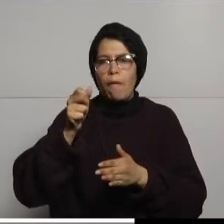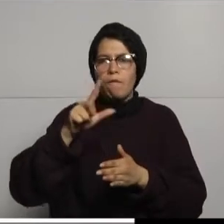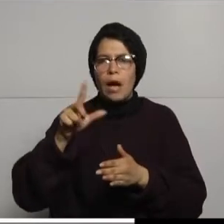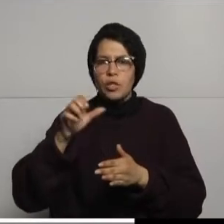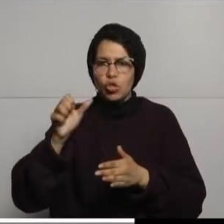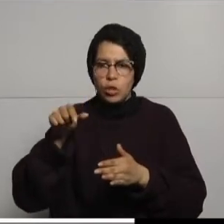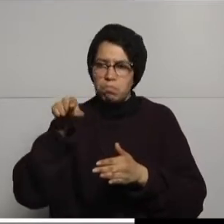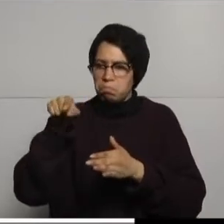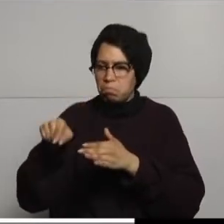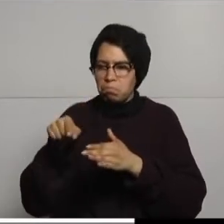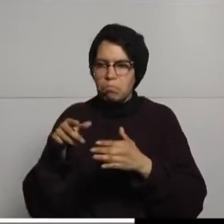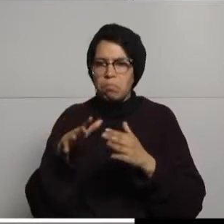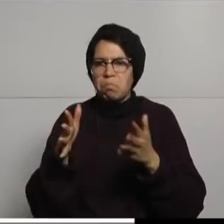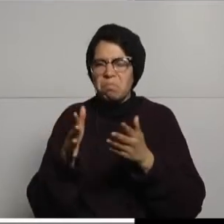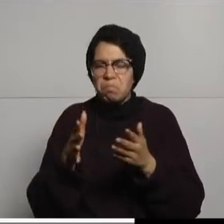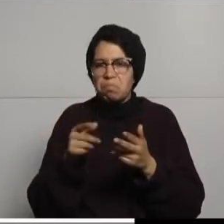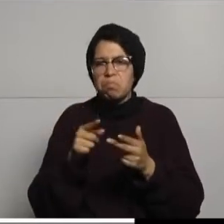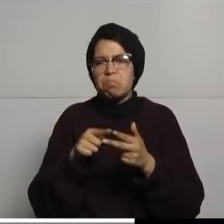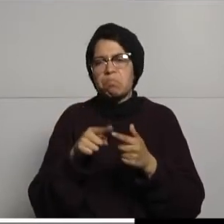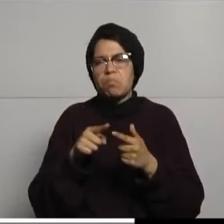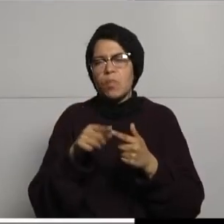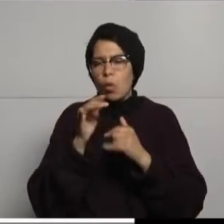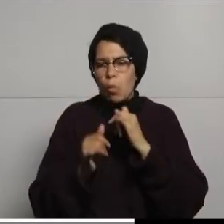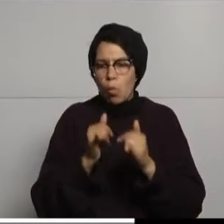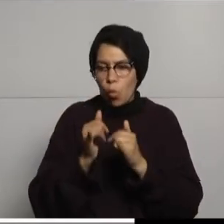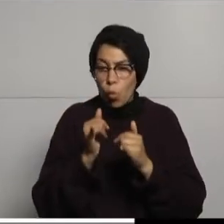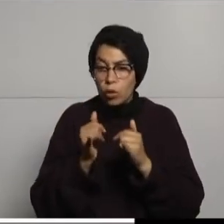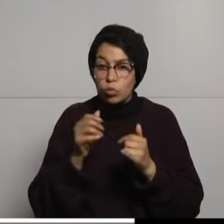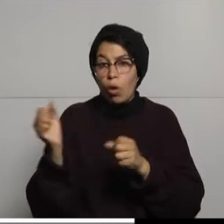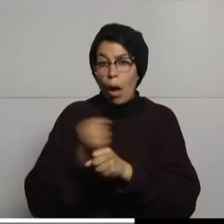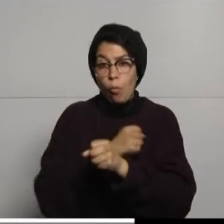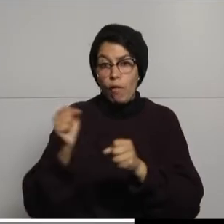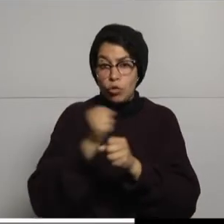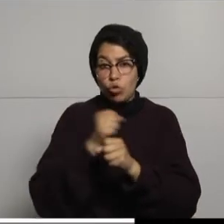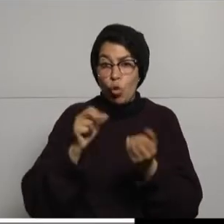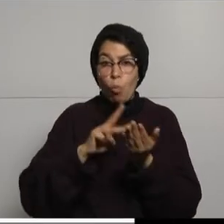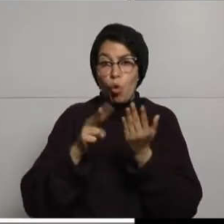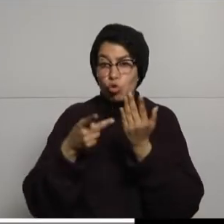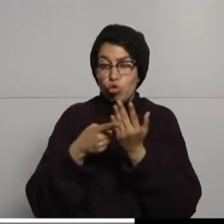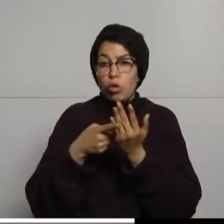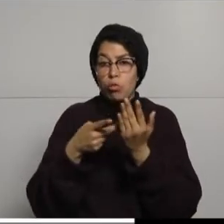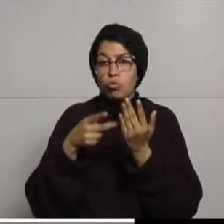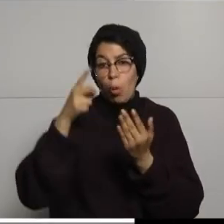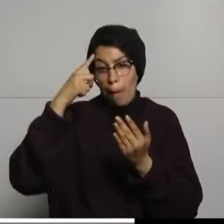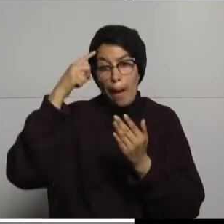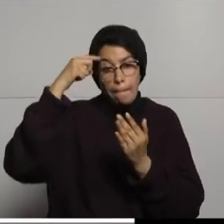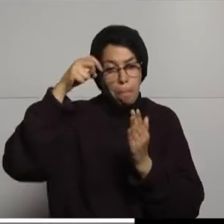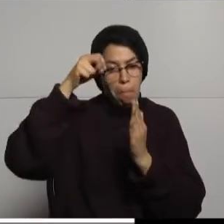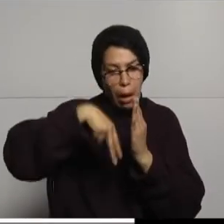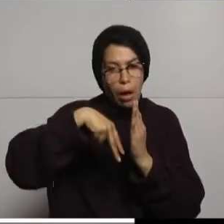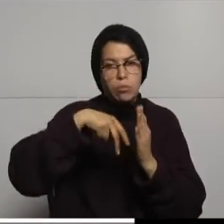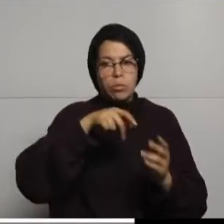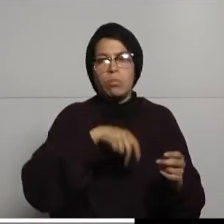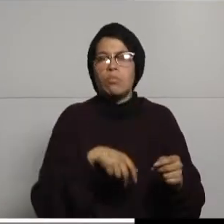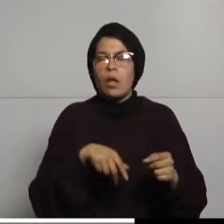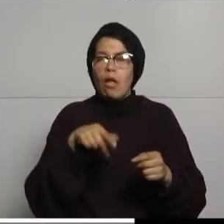ciudad. En mayo pasado, la aprobación del proyecto de desarrollo, aquí junté 2 páginas. Si ustedes buscan plan de desarrollo de Medellín, Valle del Software,